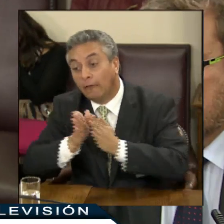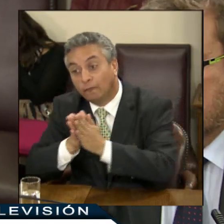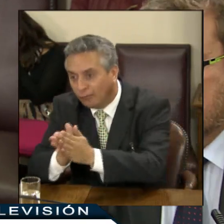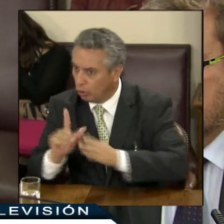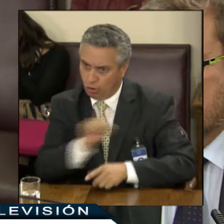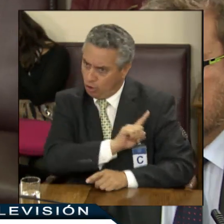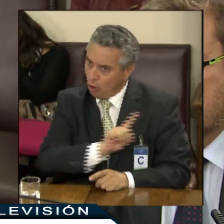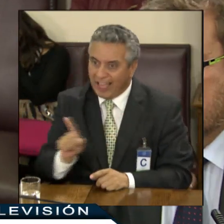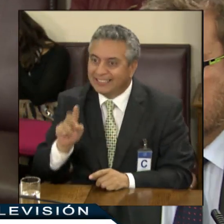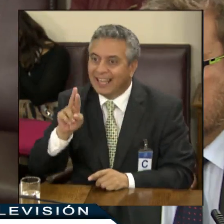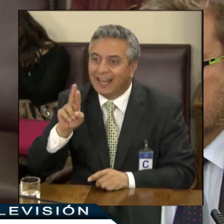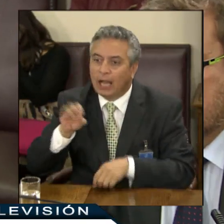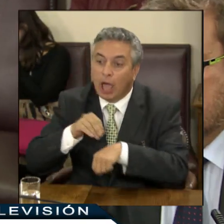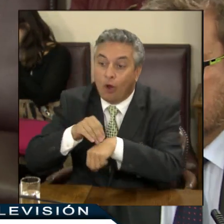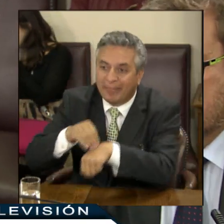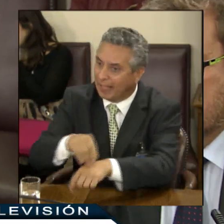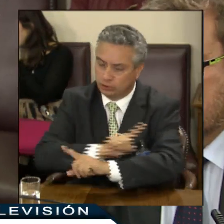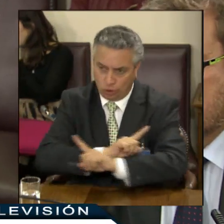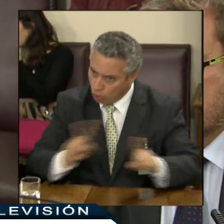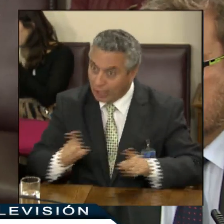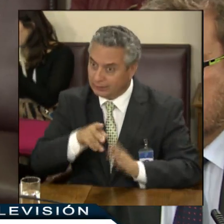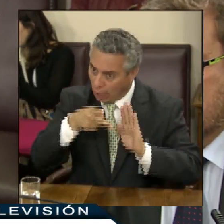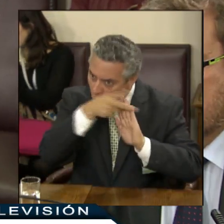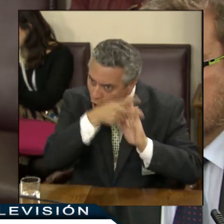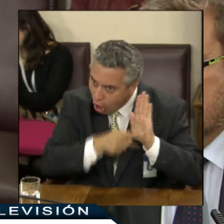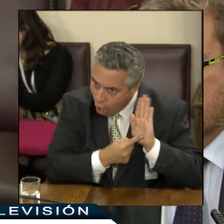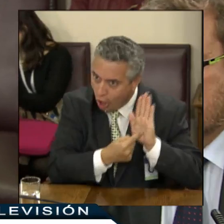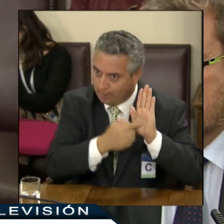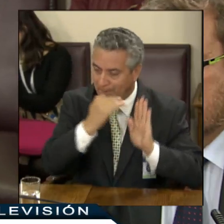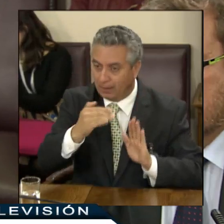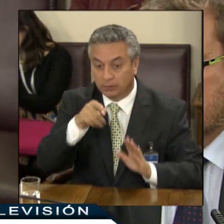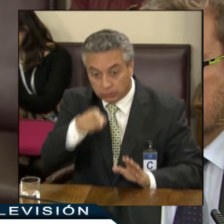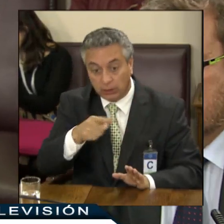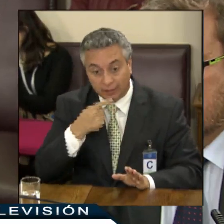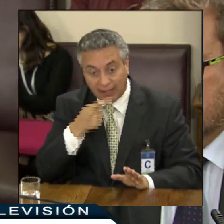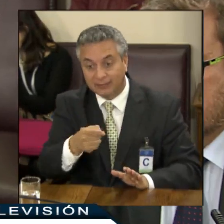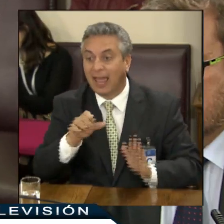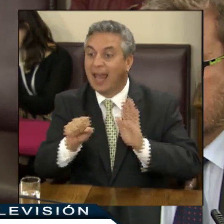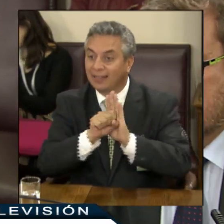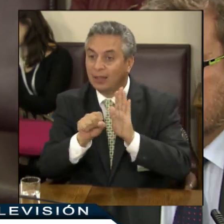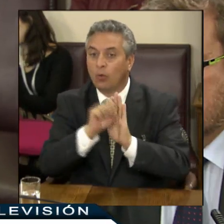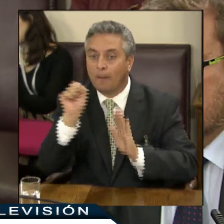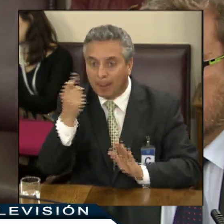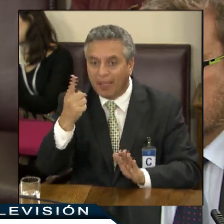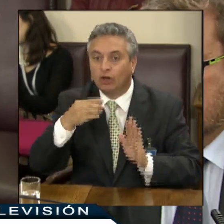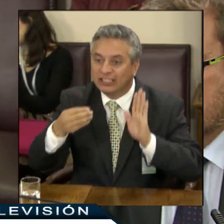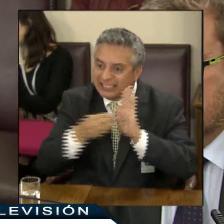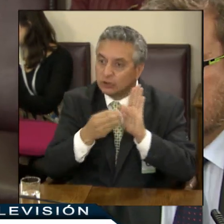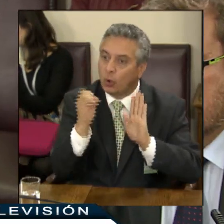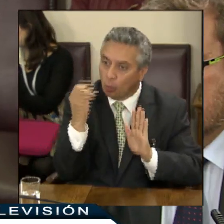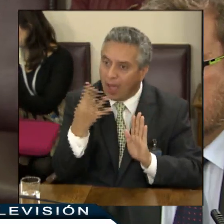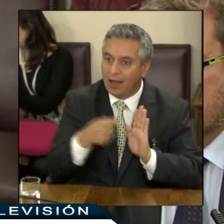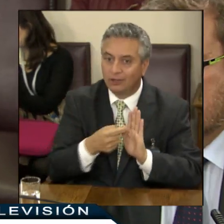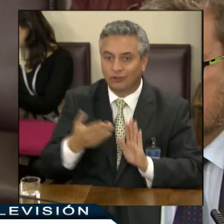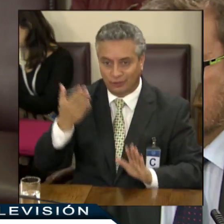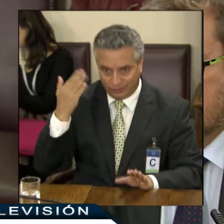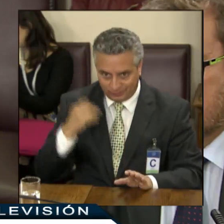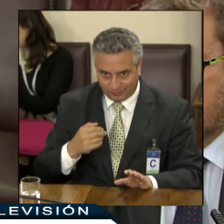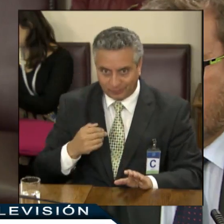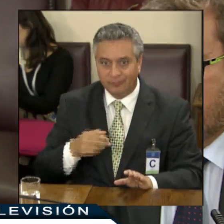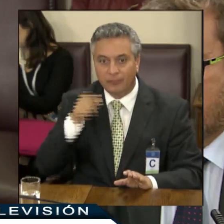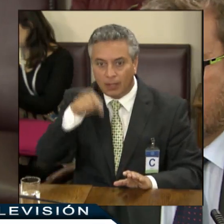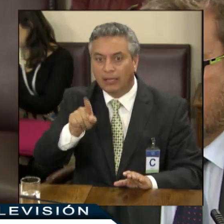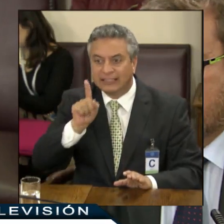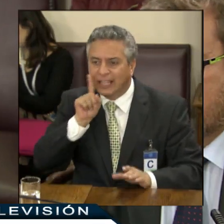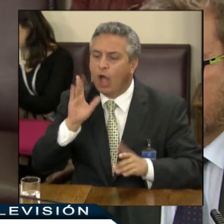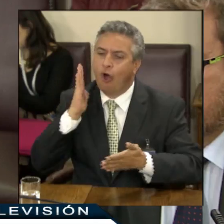el inciso segundo del artículo quinto de la Constitución y así lo señala este famoso artículo primero inciso cuarto de la ley 18838 por el